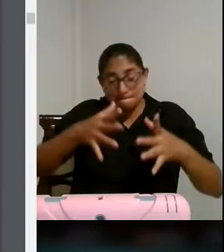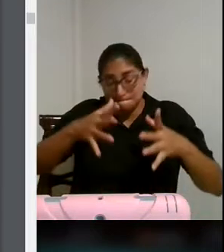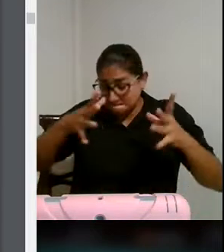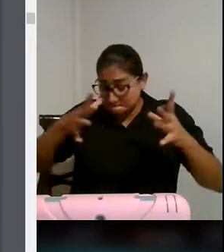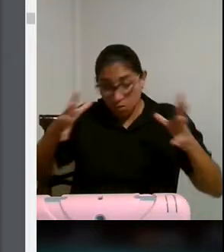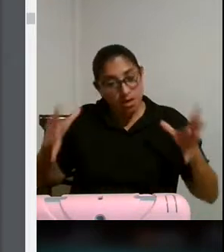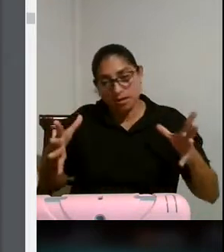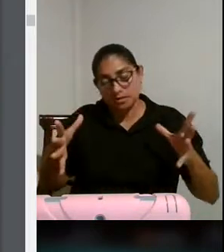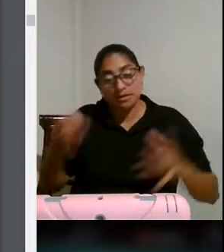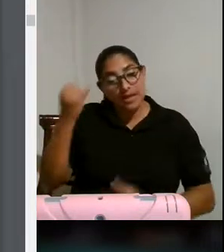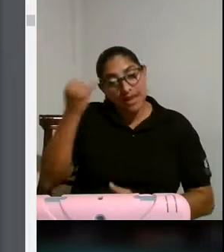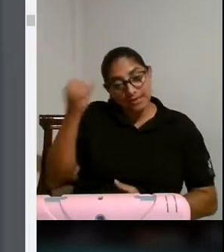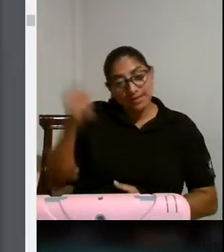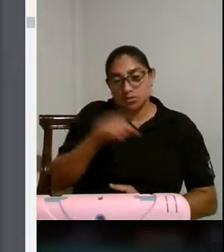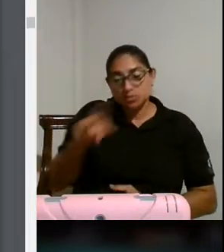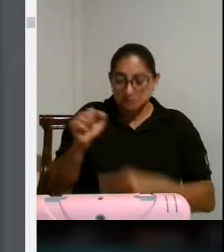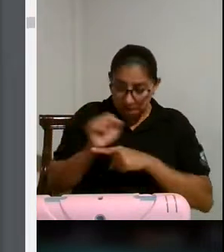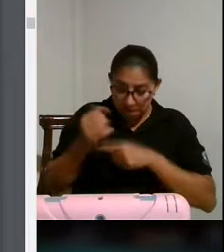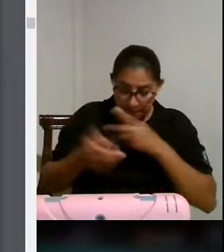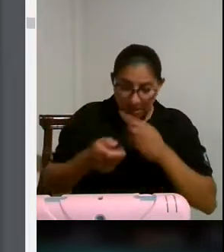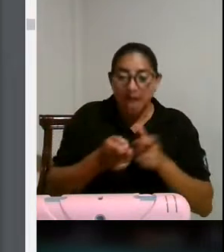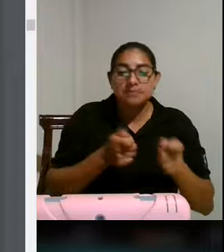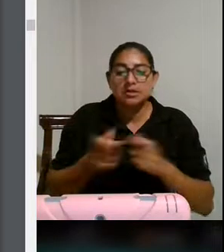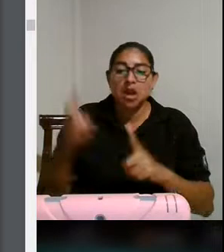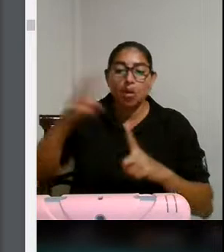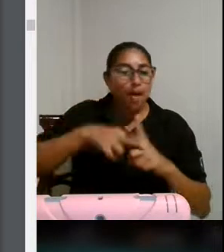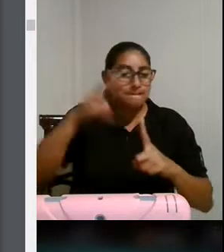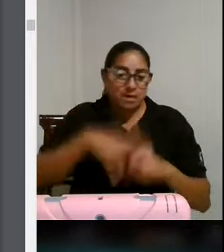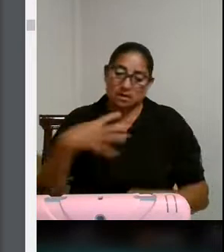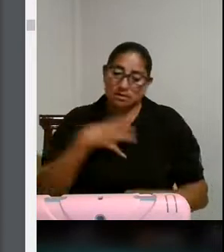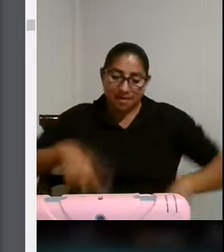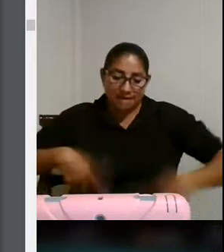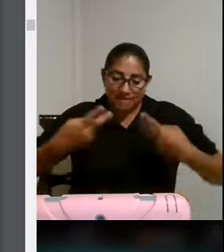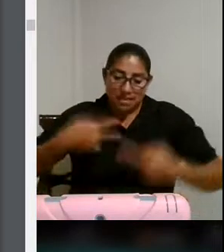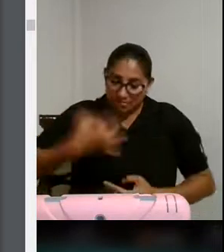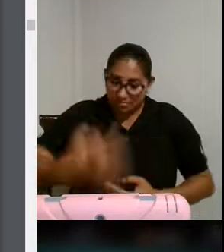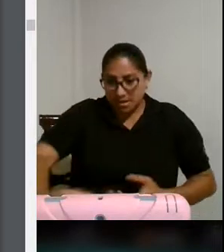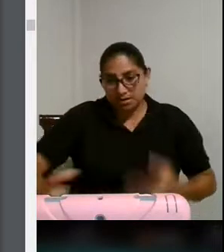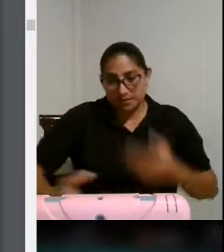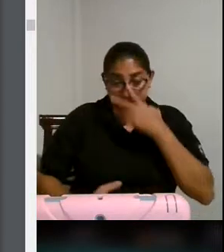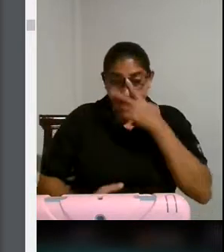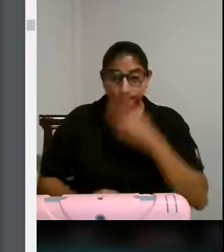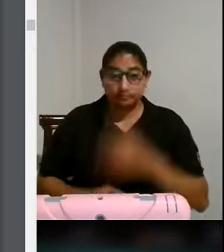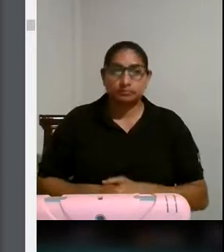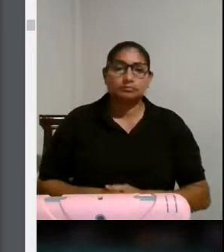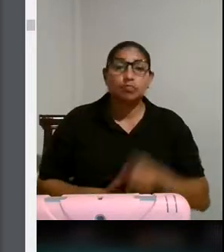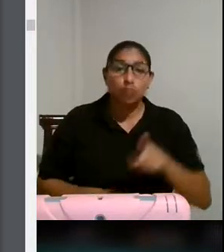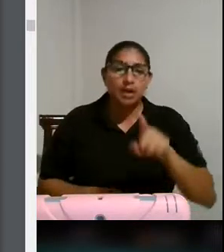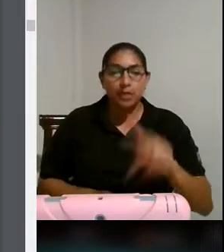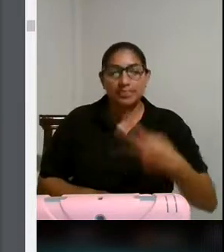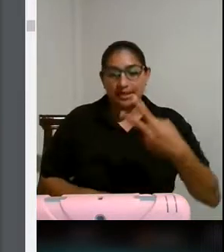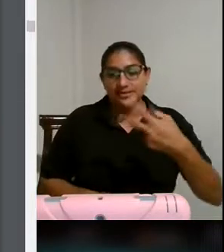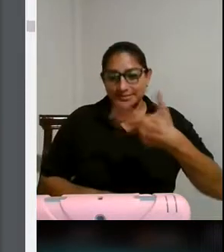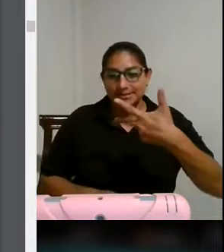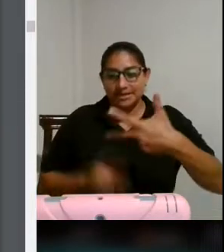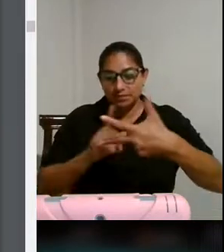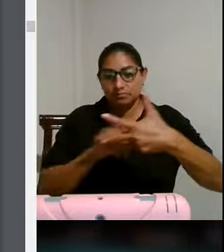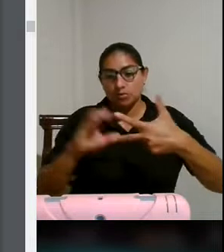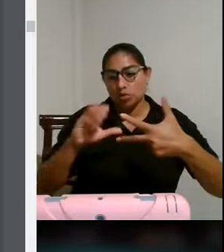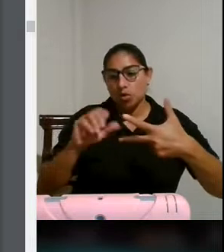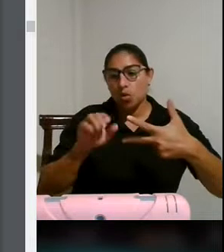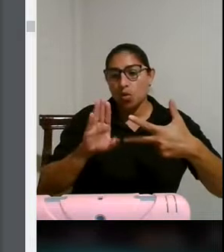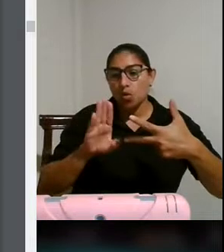ustedes, pues, en administración apliquen esto. Vean por acá, que hay uno cúbico, pero tampoco